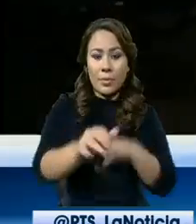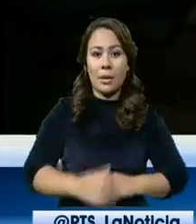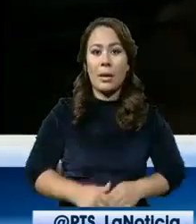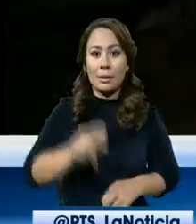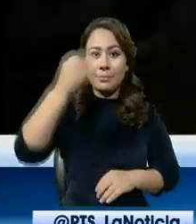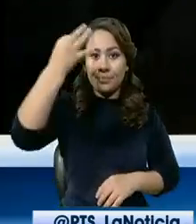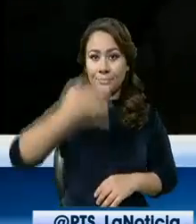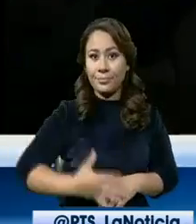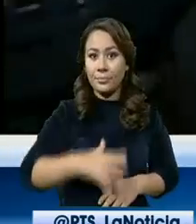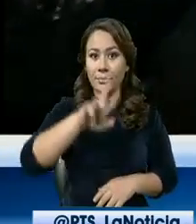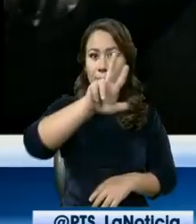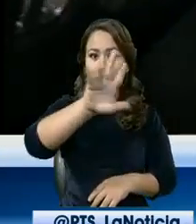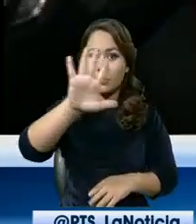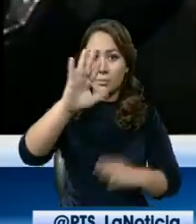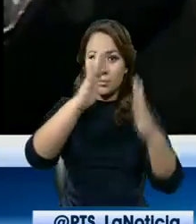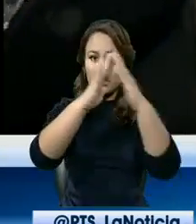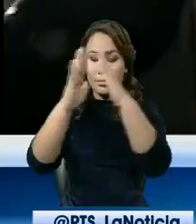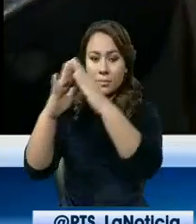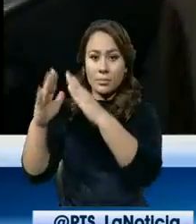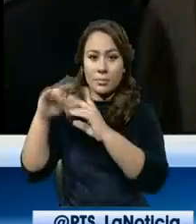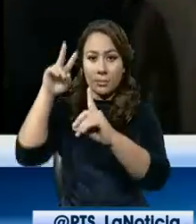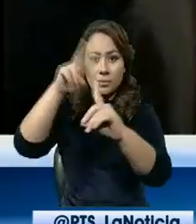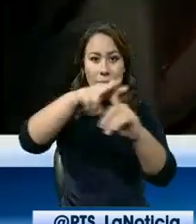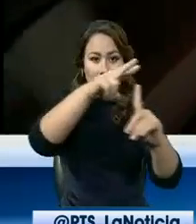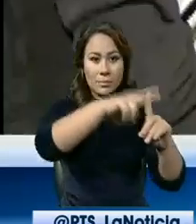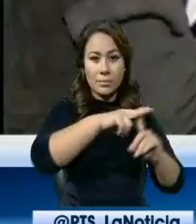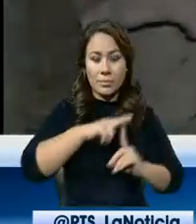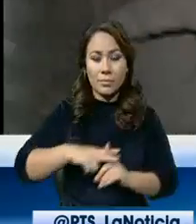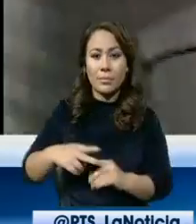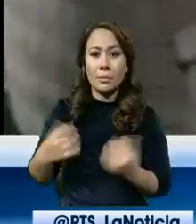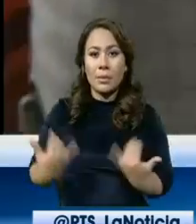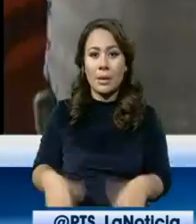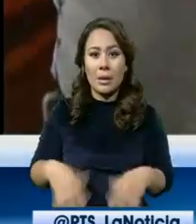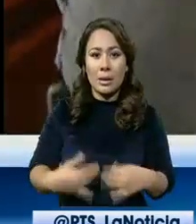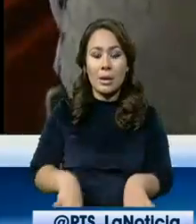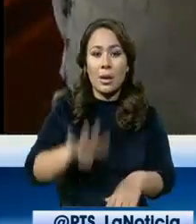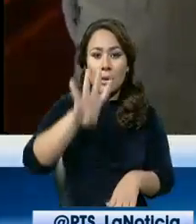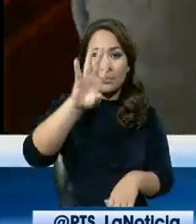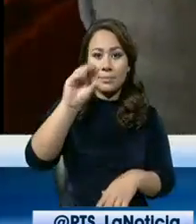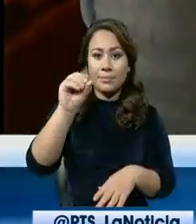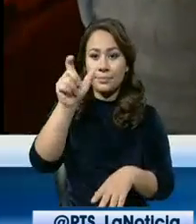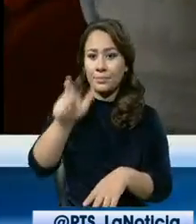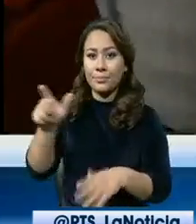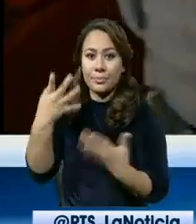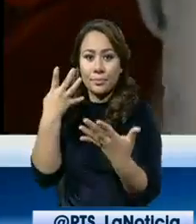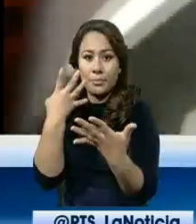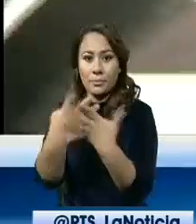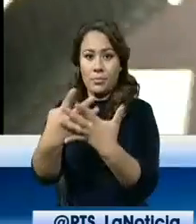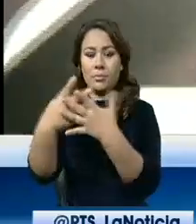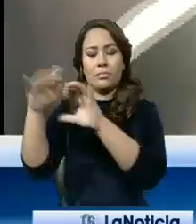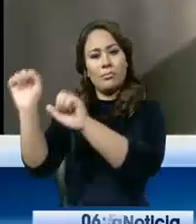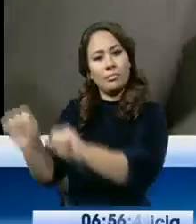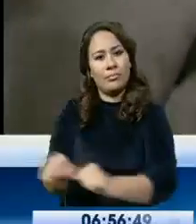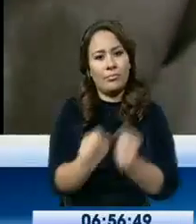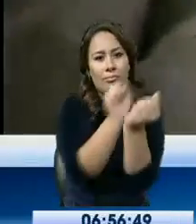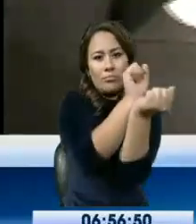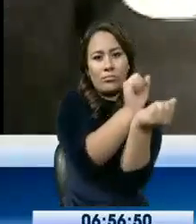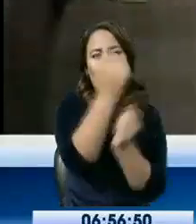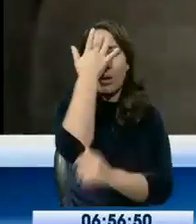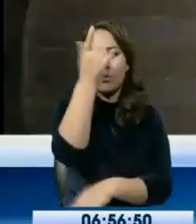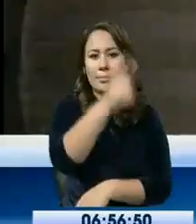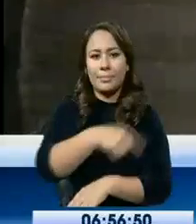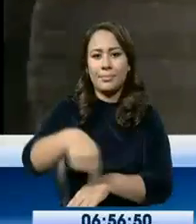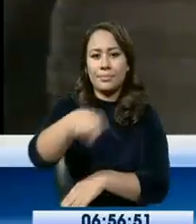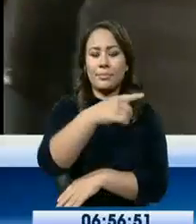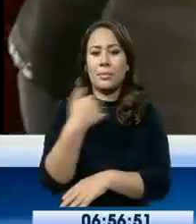Durante las redadas se capturó aproximadamente a 40 personas que integraban aparentemente